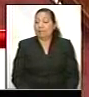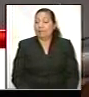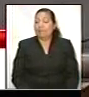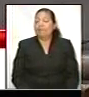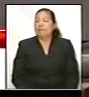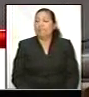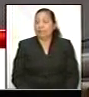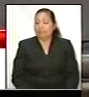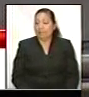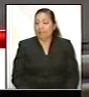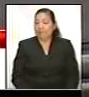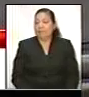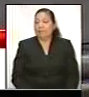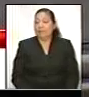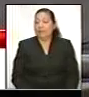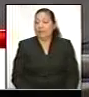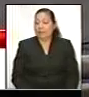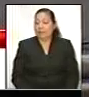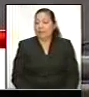Gracias, presidenta.